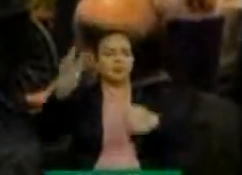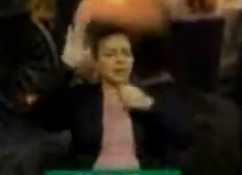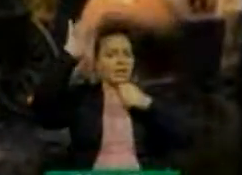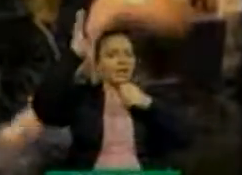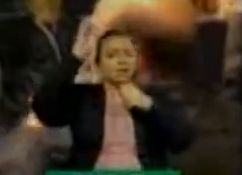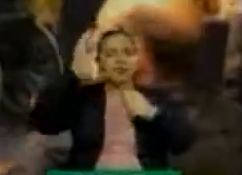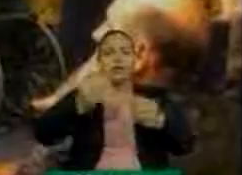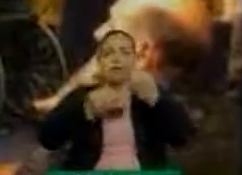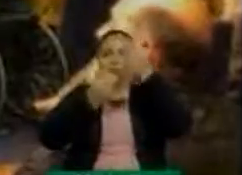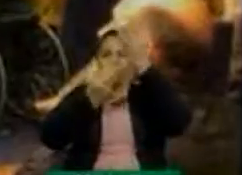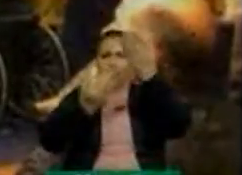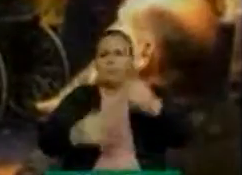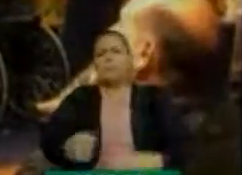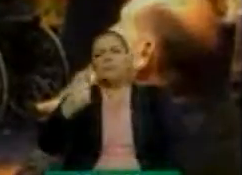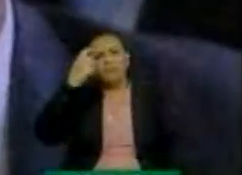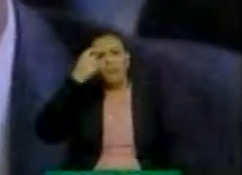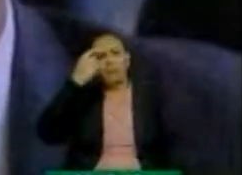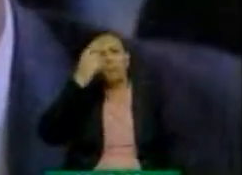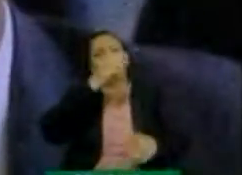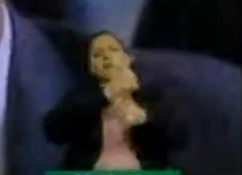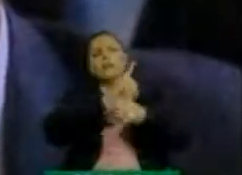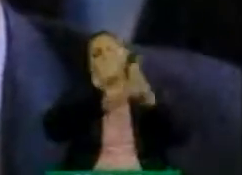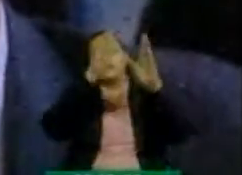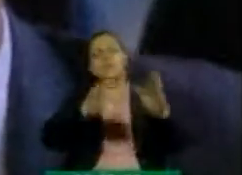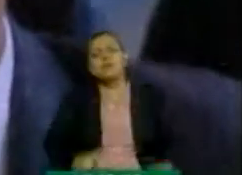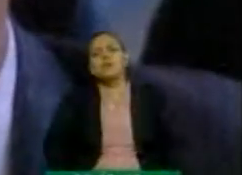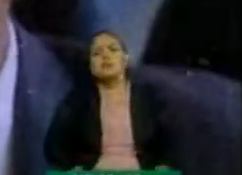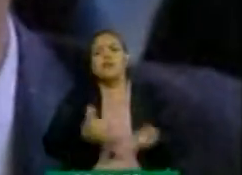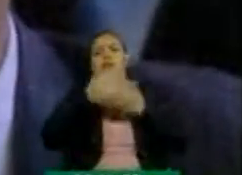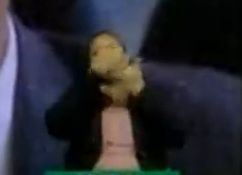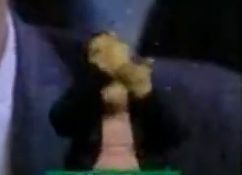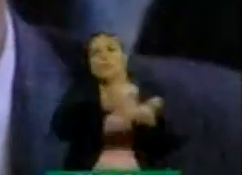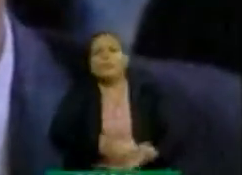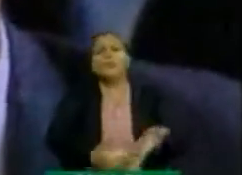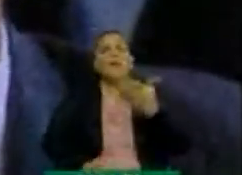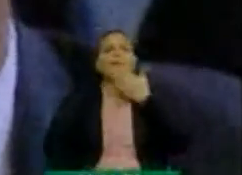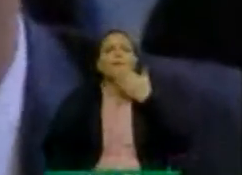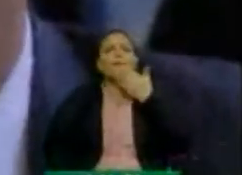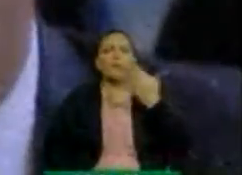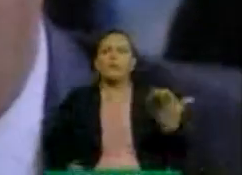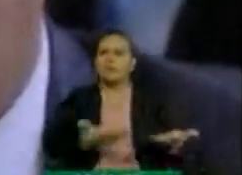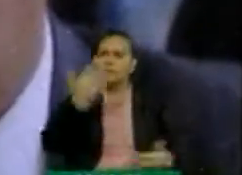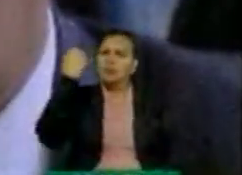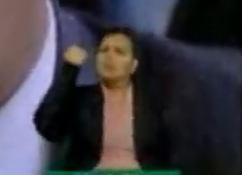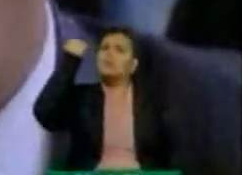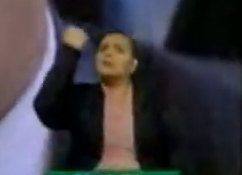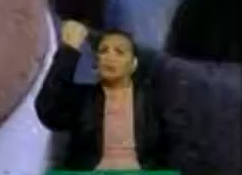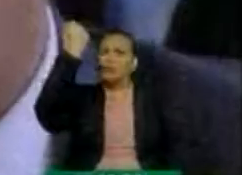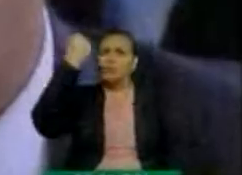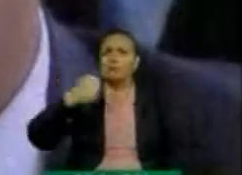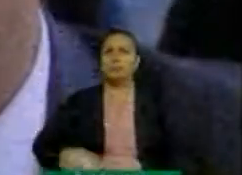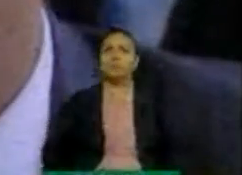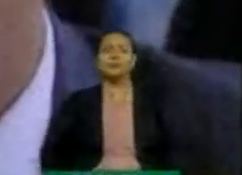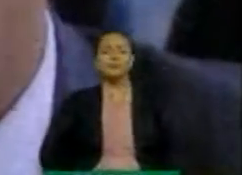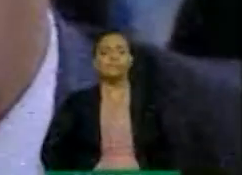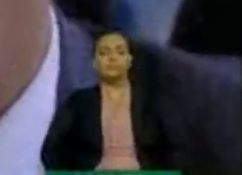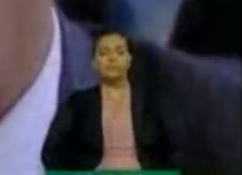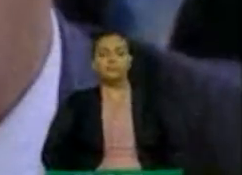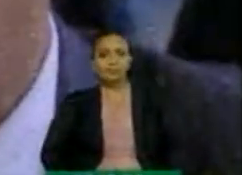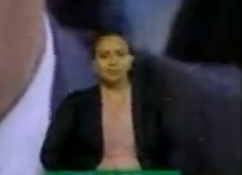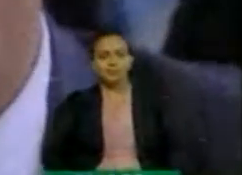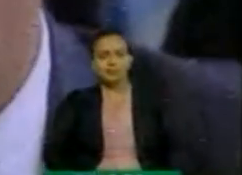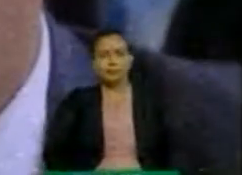de discapacidad igual que la convención de los derechos de las personas con discapacidad nos dan las normas marco los foros